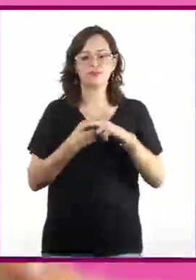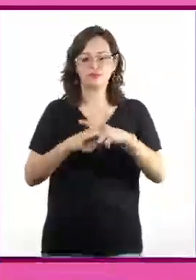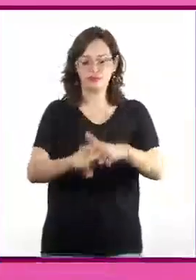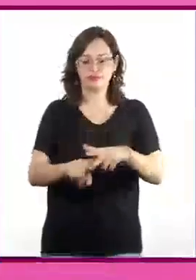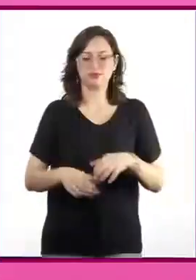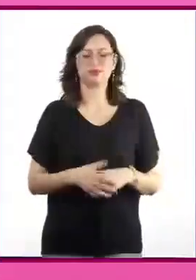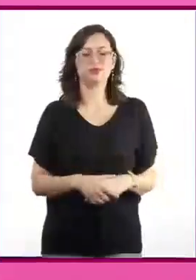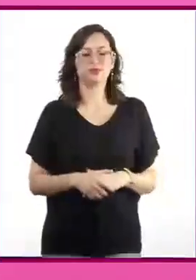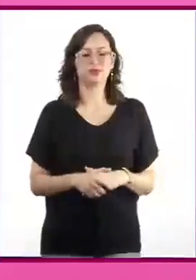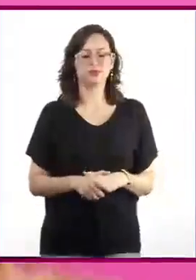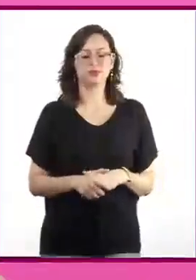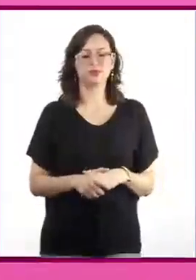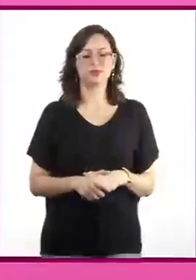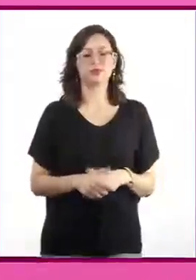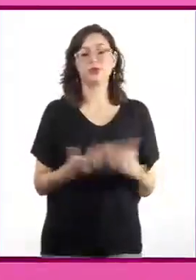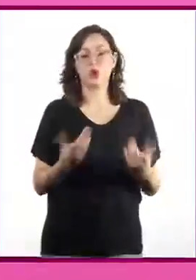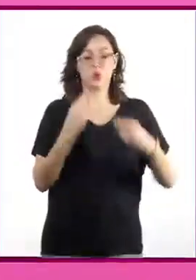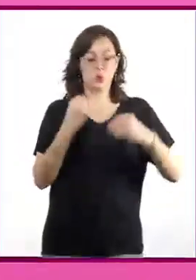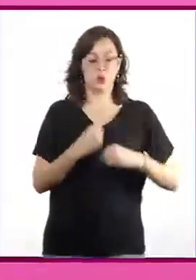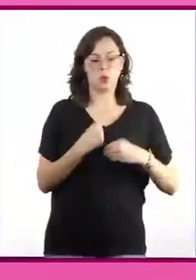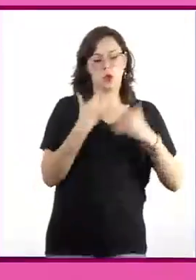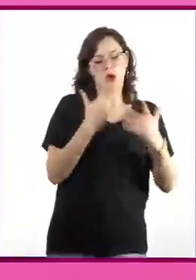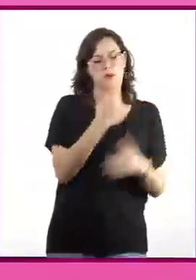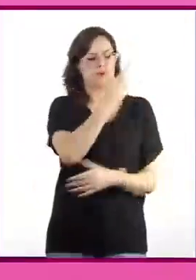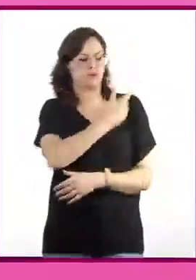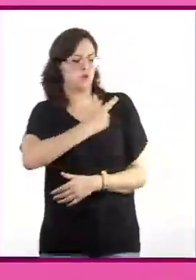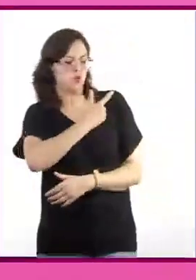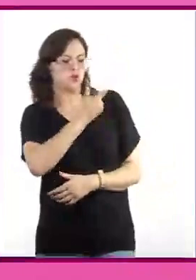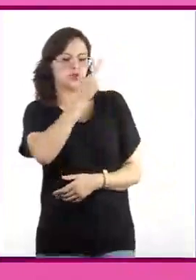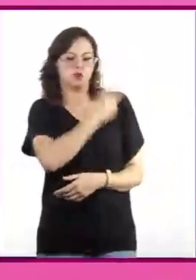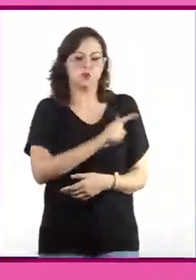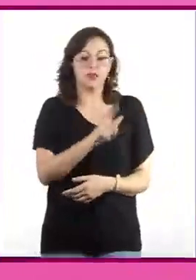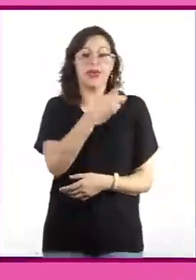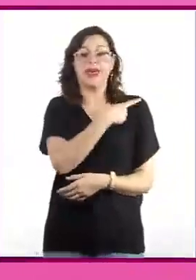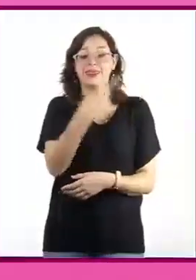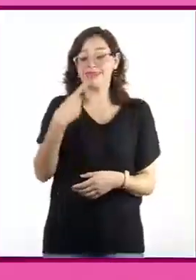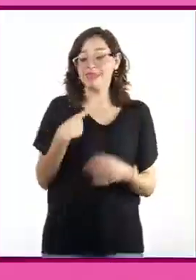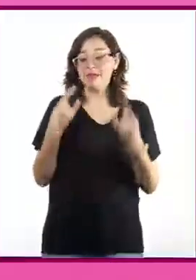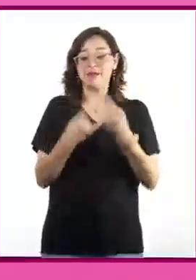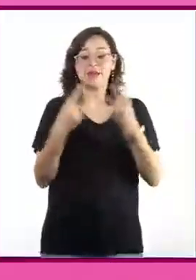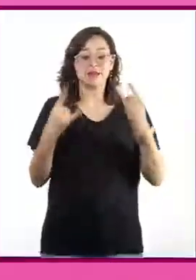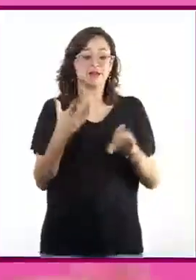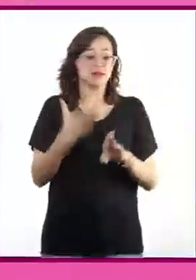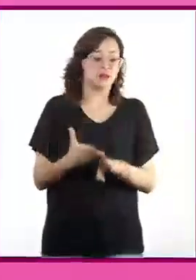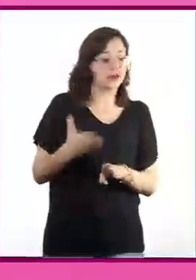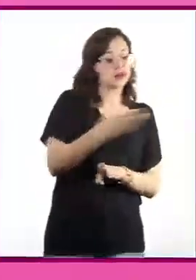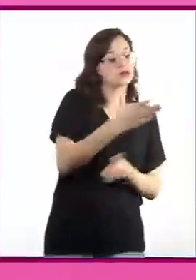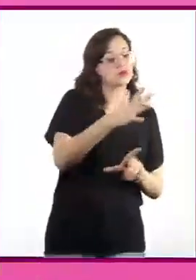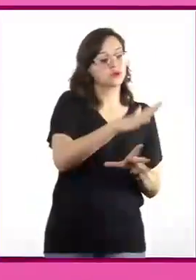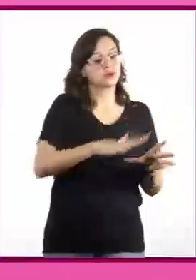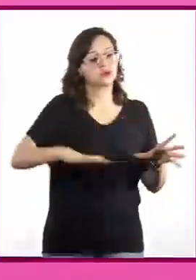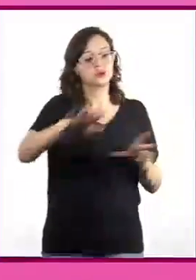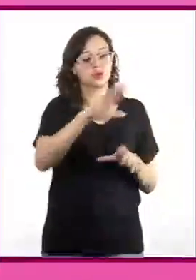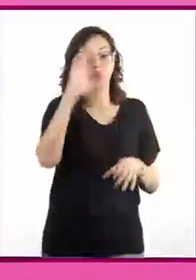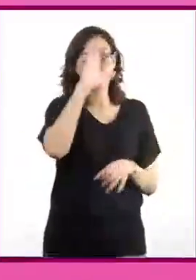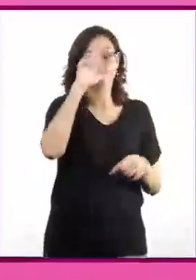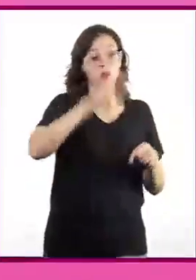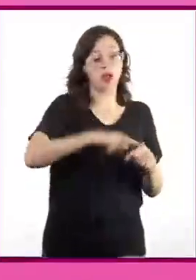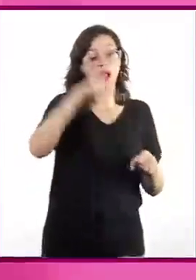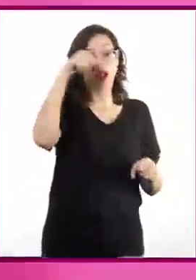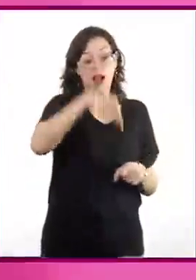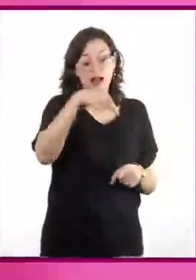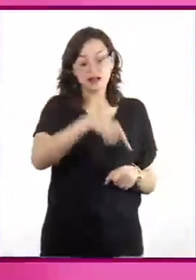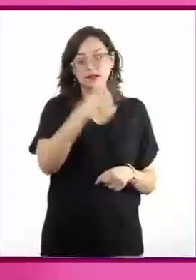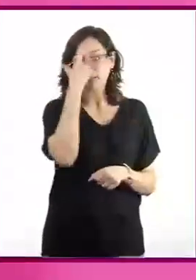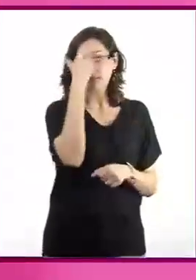Para contextualizar la reseña de un poema, es útil revisar los hechos históricos, sociales y culturales del momento en que el poema fue